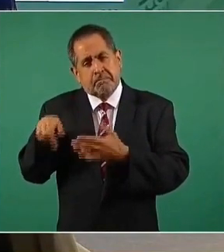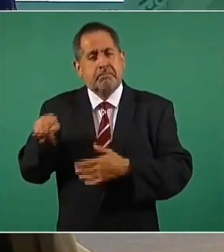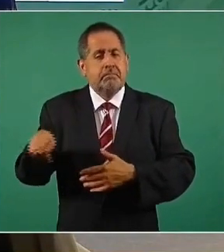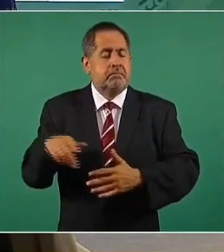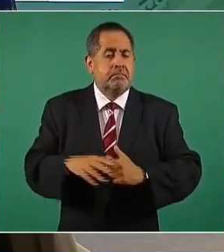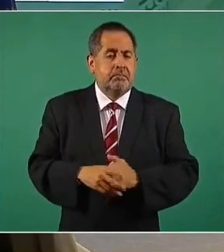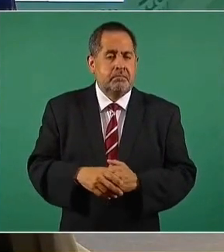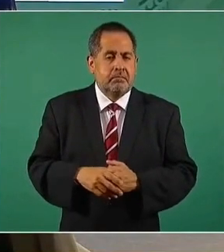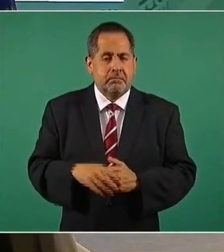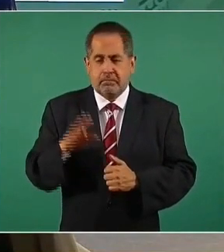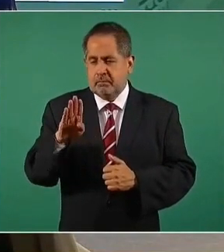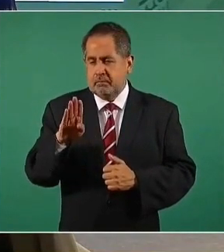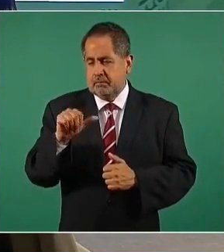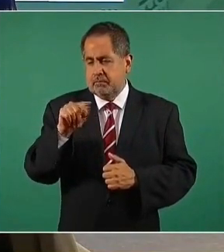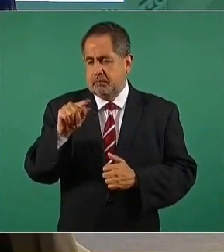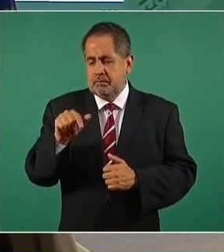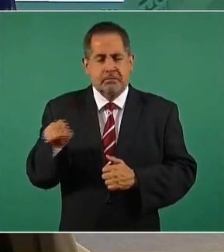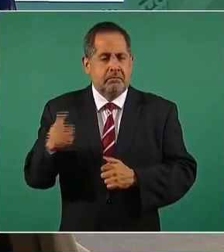el basta.